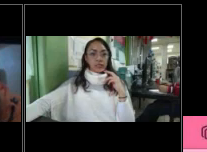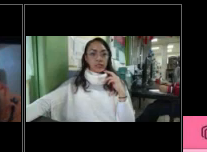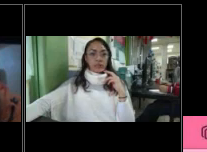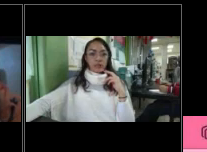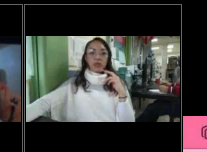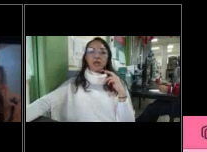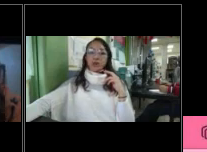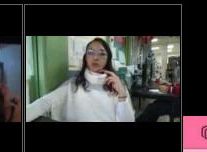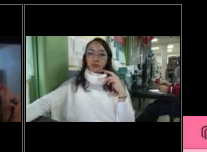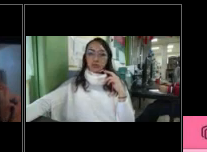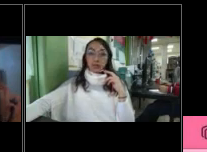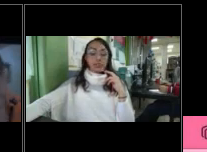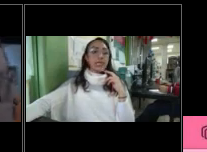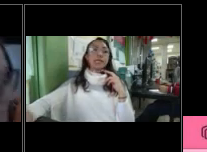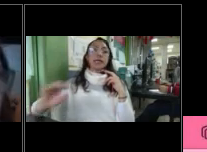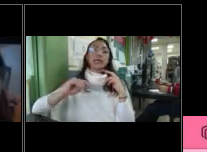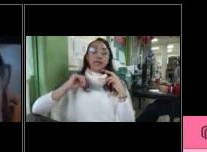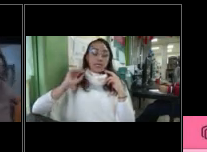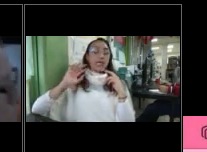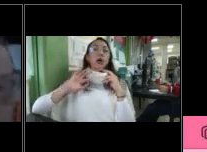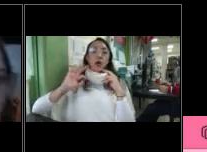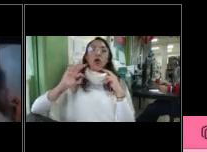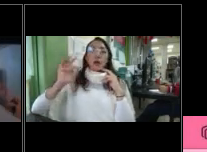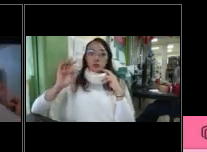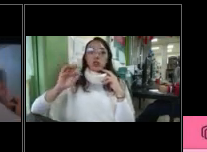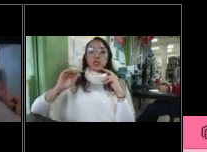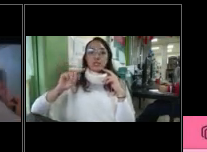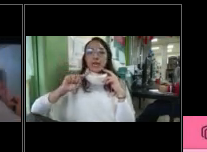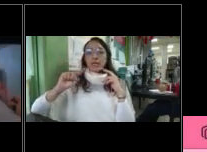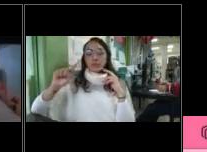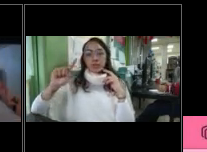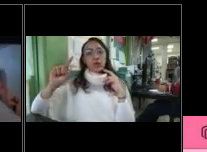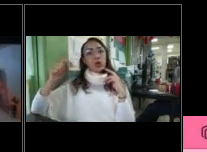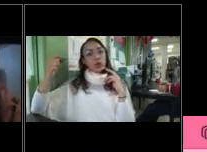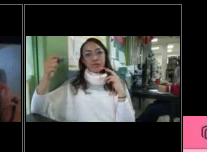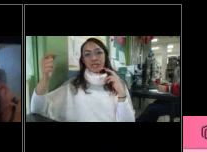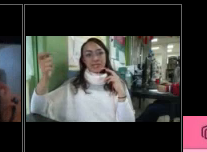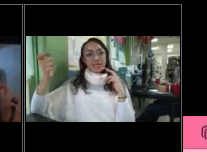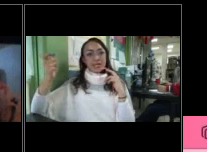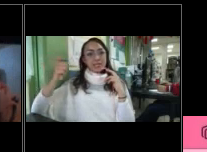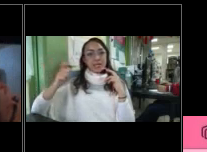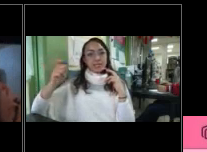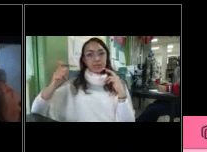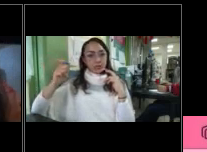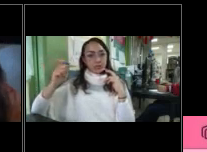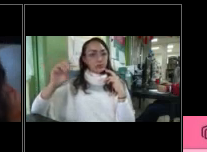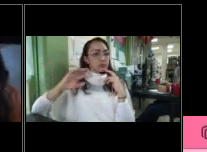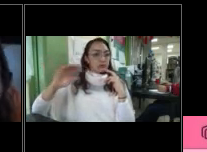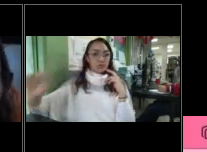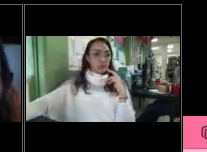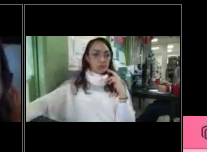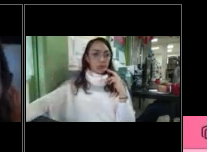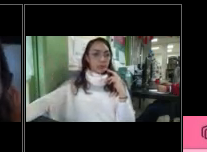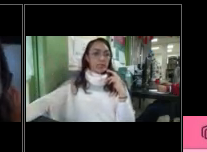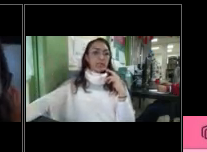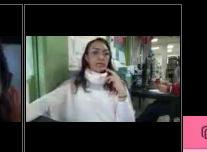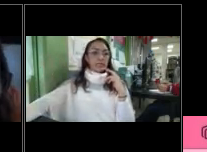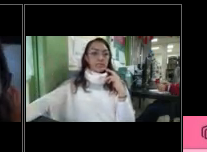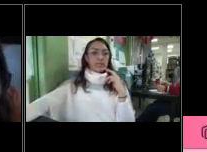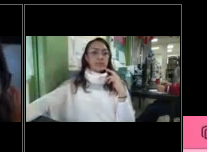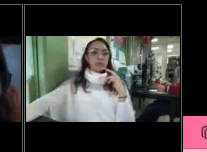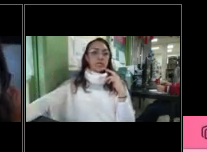también teníamos abajo la evaluación diagnóstica que, ojo, a muchos les sale en amarillo o al finalizar les sale 00, no se